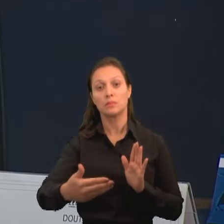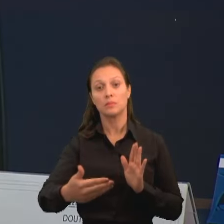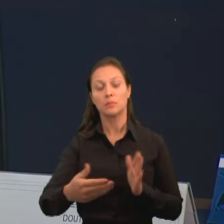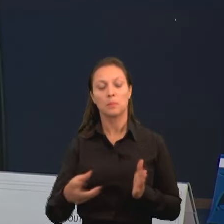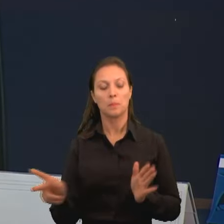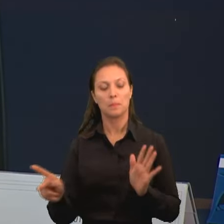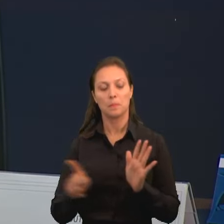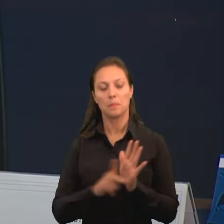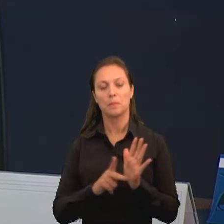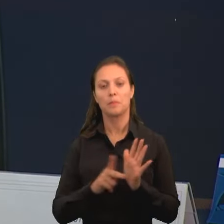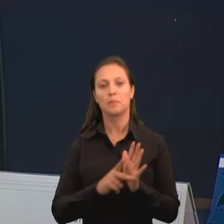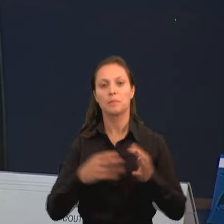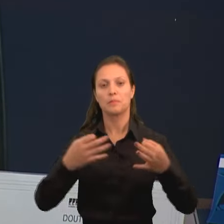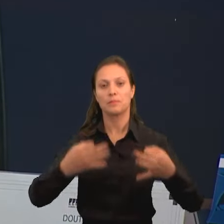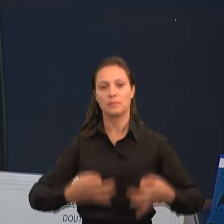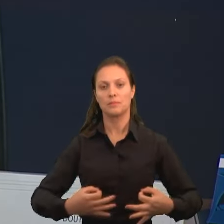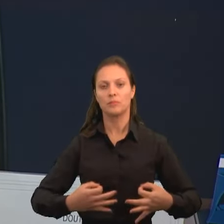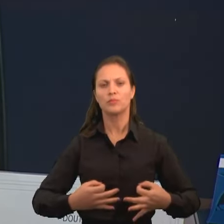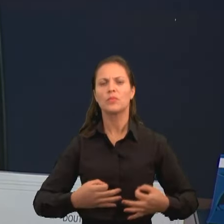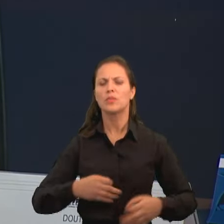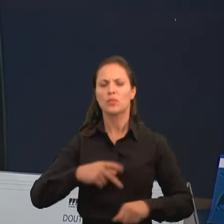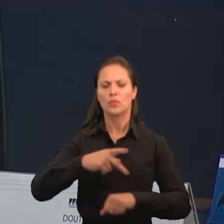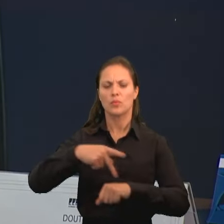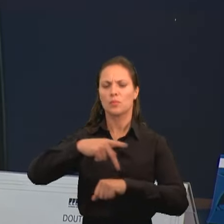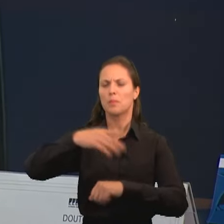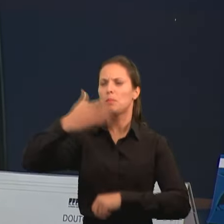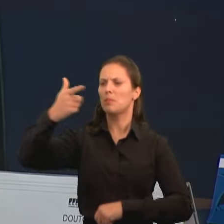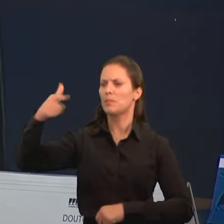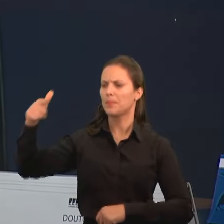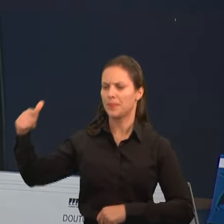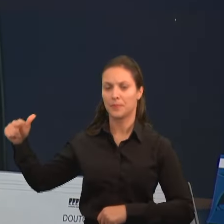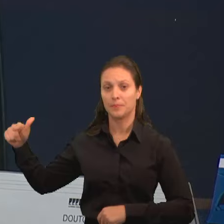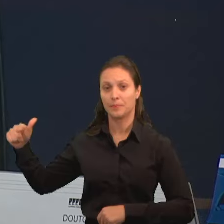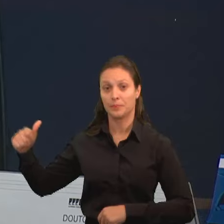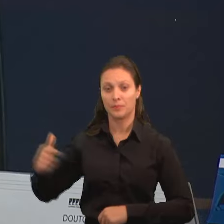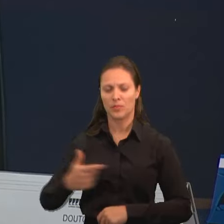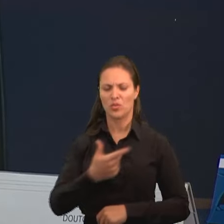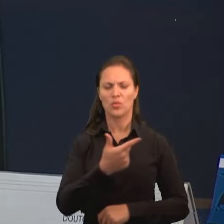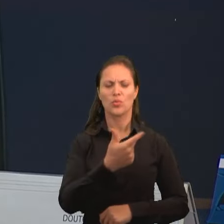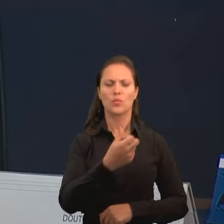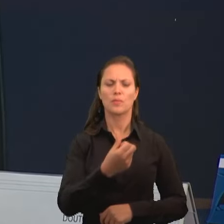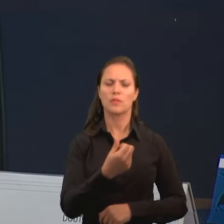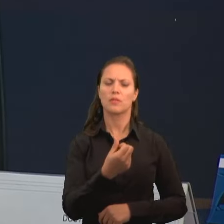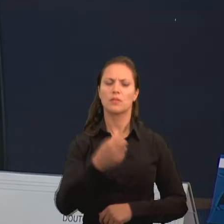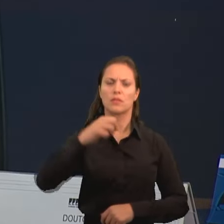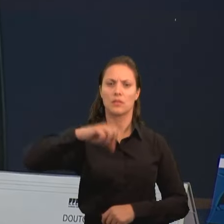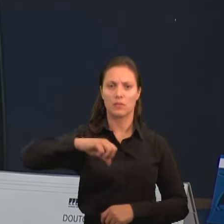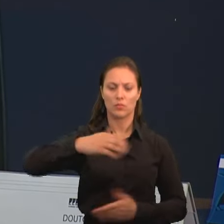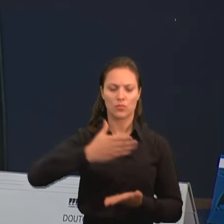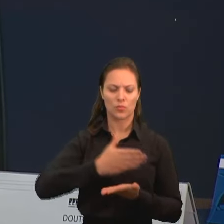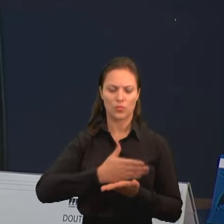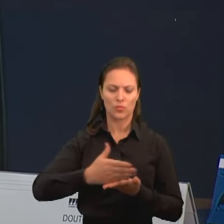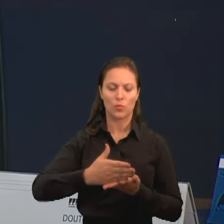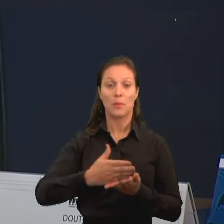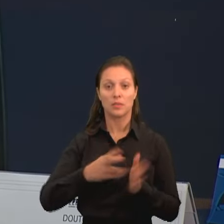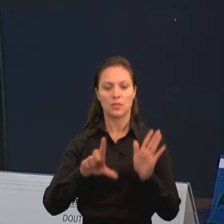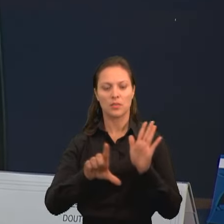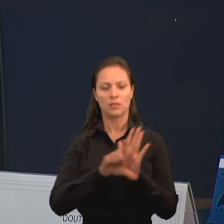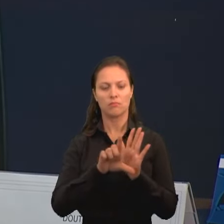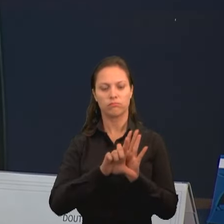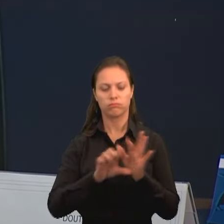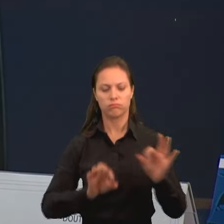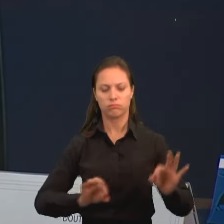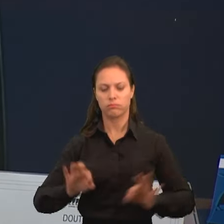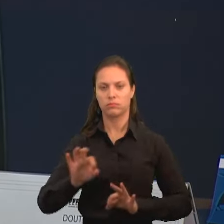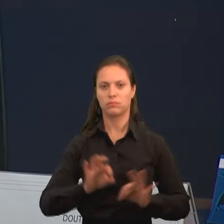efectivamente concretos. A nivel internacional, a partir del 2019, hubo un